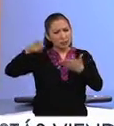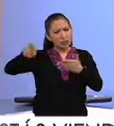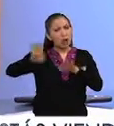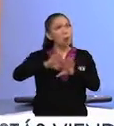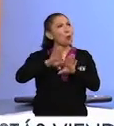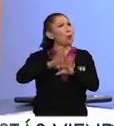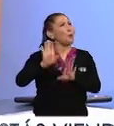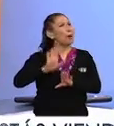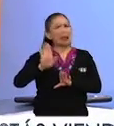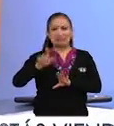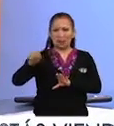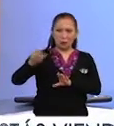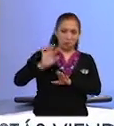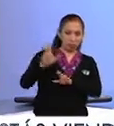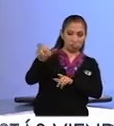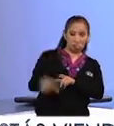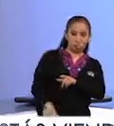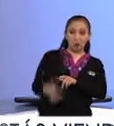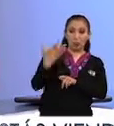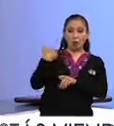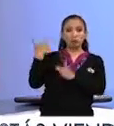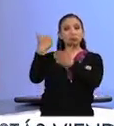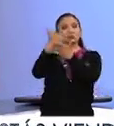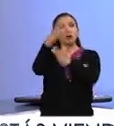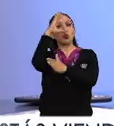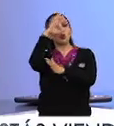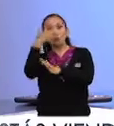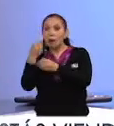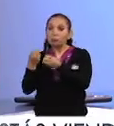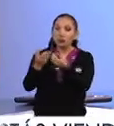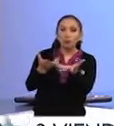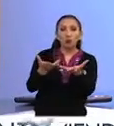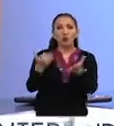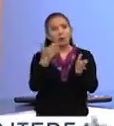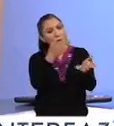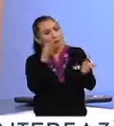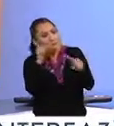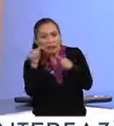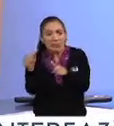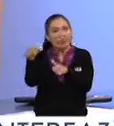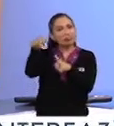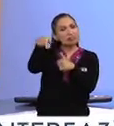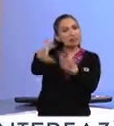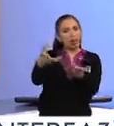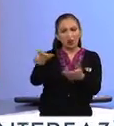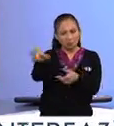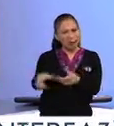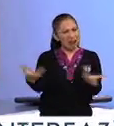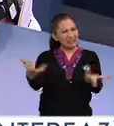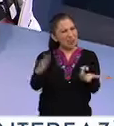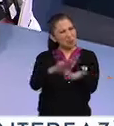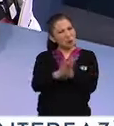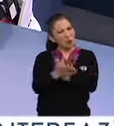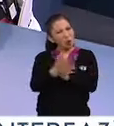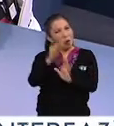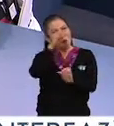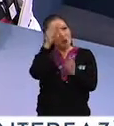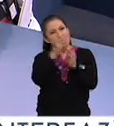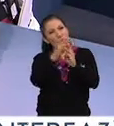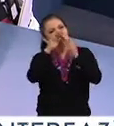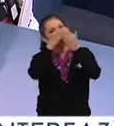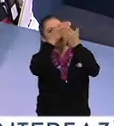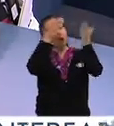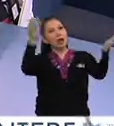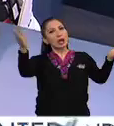especie de diplomáticos de la cultura, ¿no? Que adquieran una dimensión global y